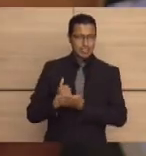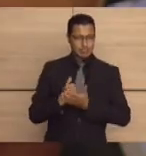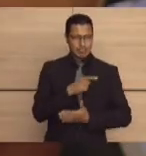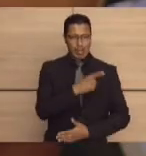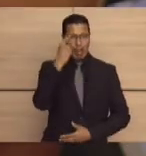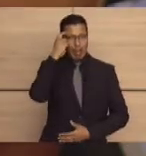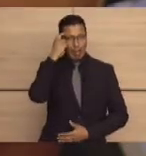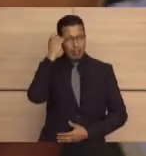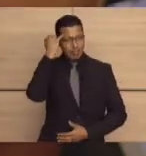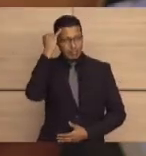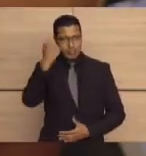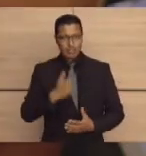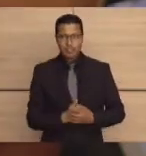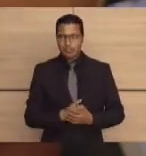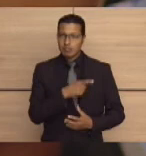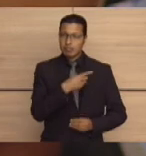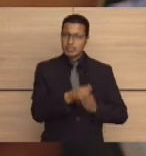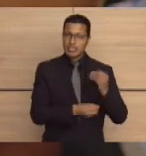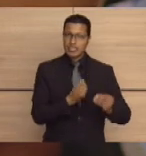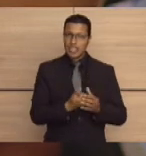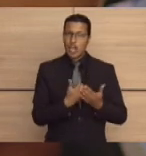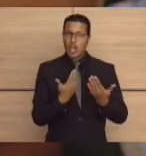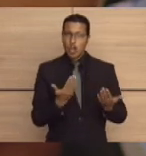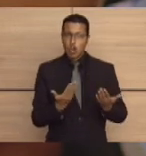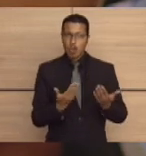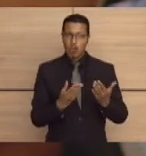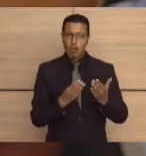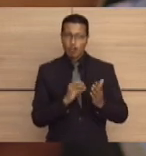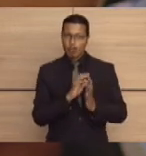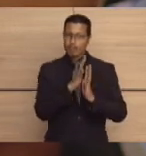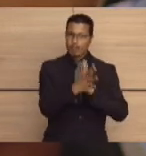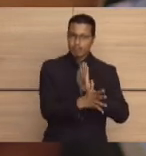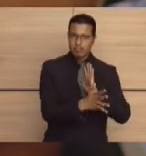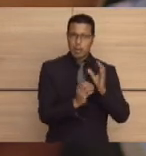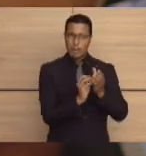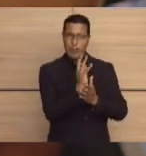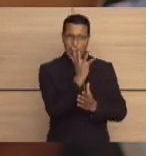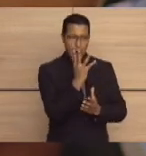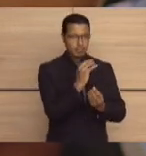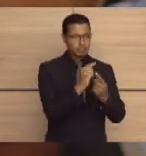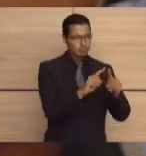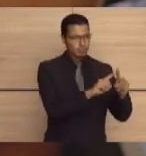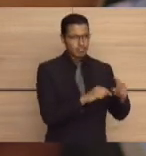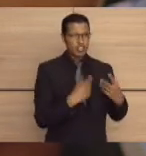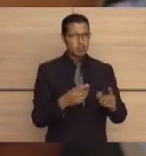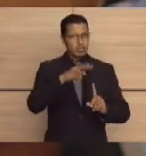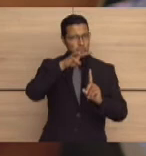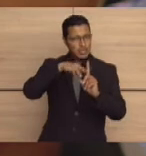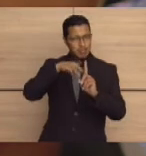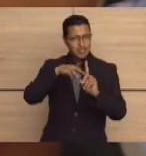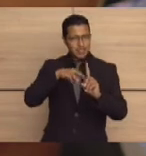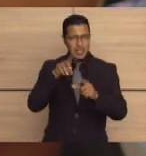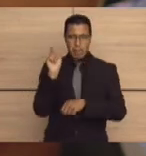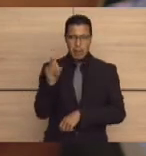genial. La única manera de transmitirles cómo son estas plantas, porque si les envío las muestras, al cabo de 3 meses de viaje,